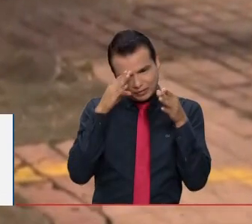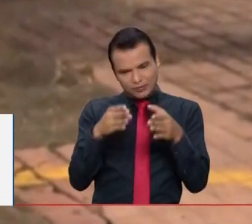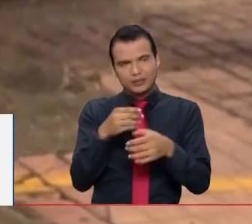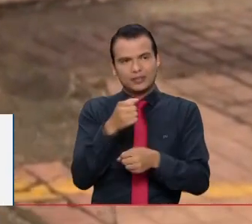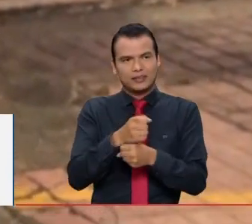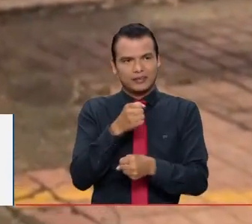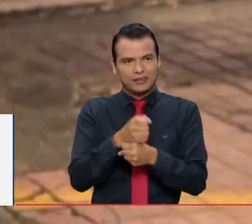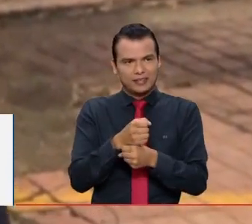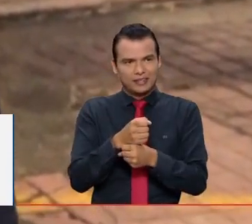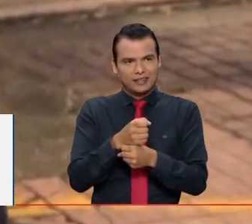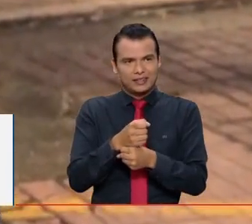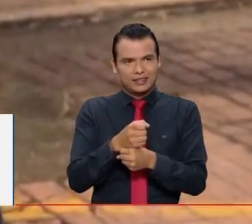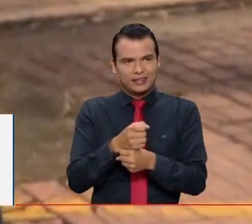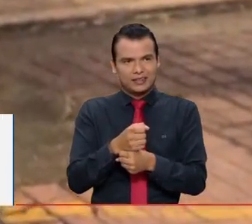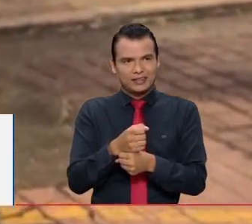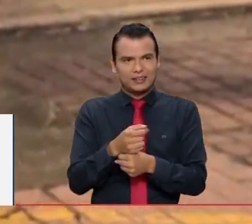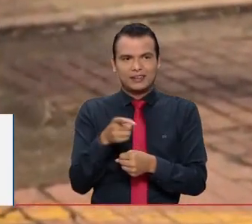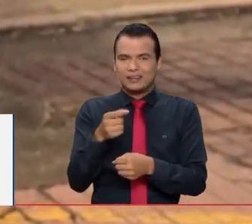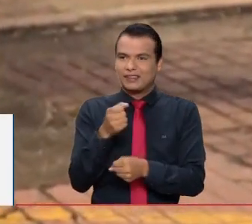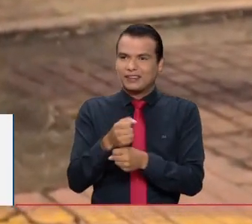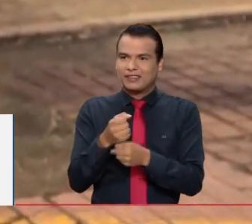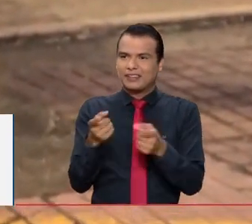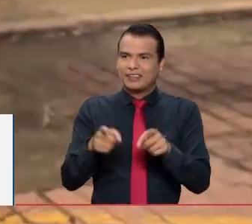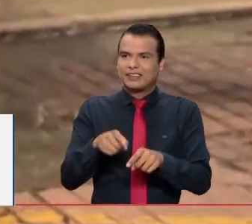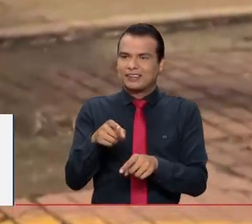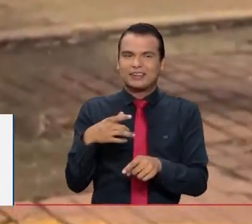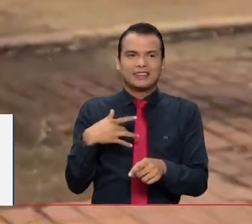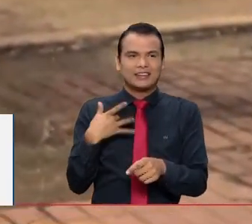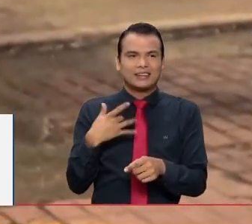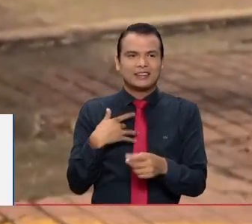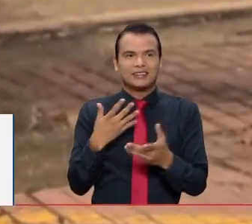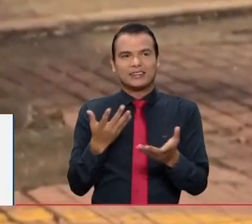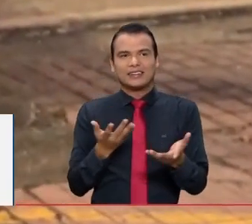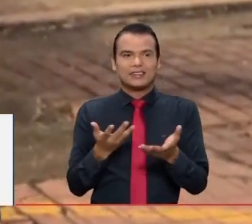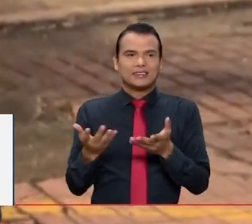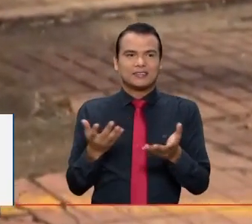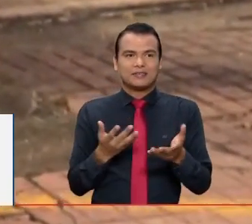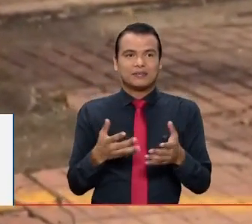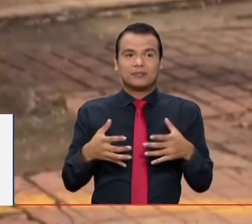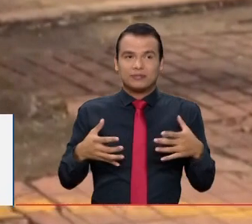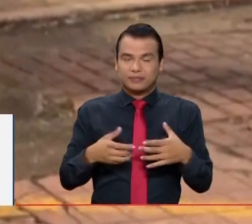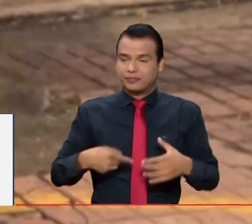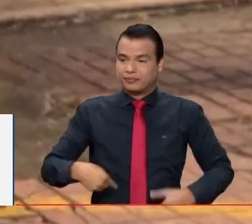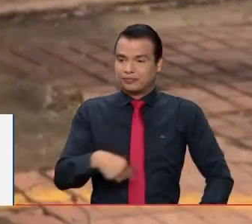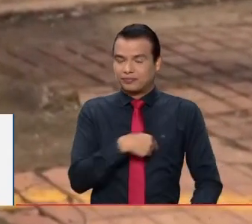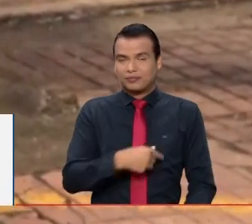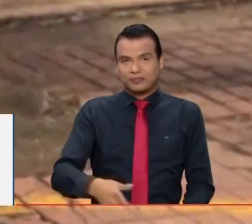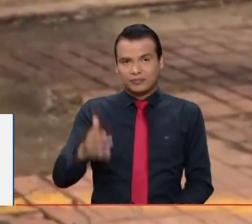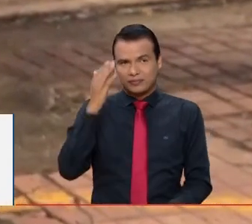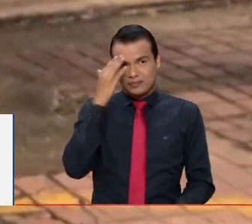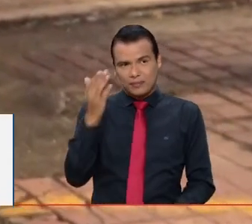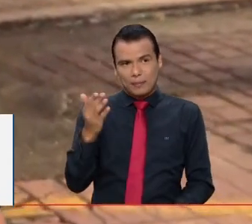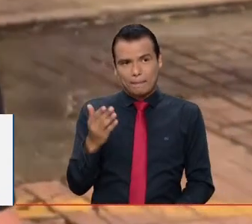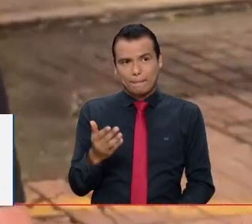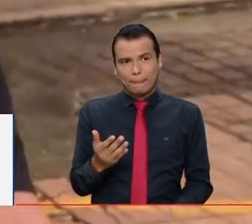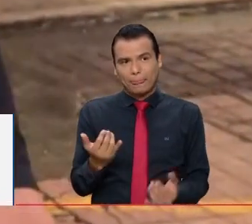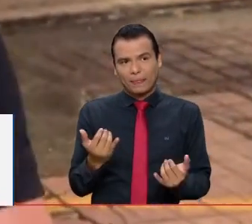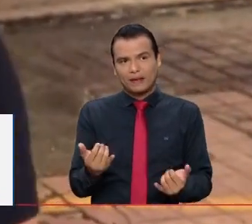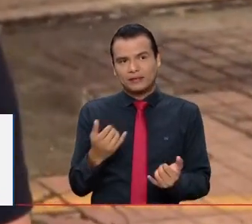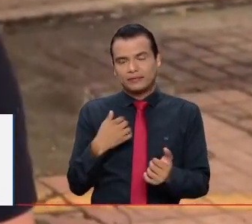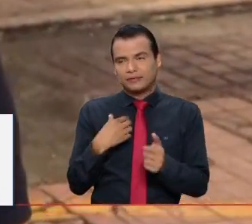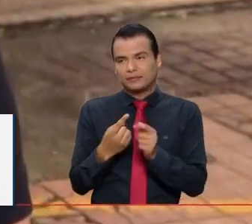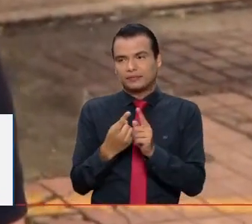se la puedo hacer usted que está trabajando hoy el Día de las Madres. Creo que para todos es un poco duro no poder pasar este día con su mamá,